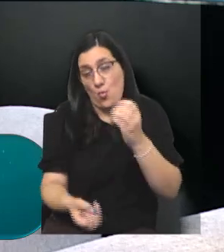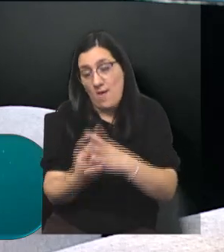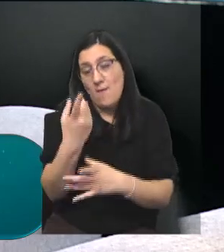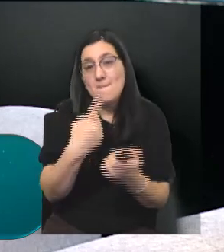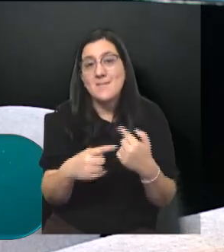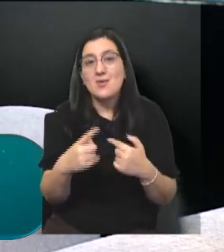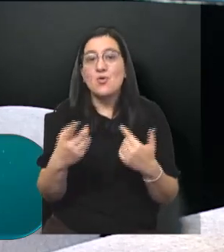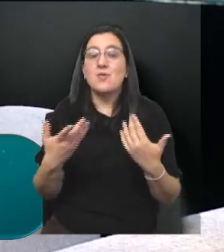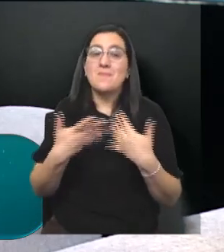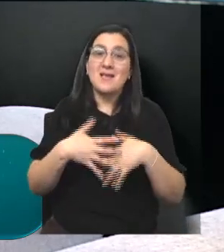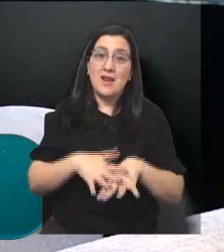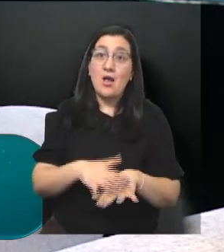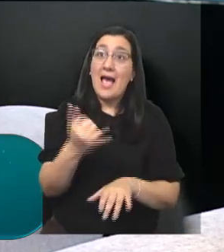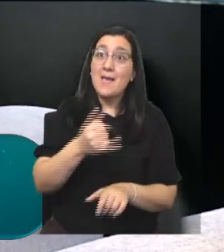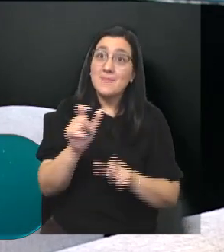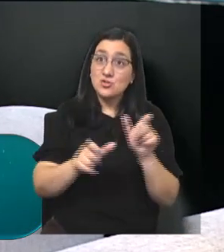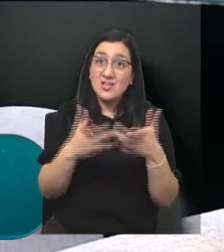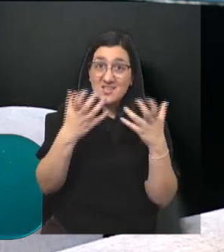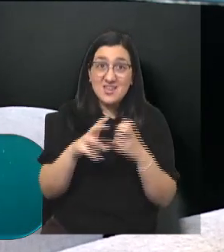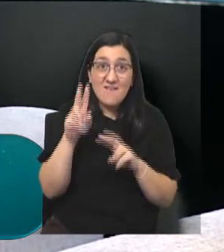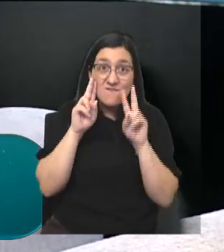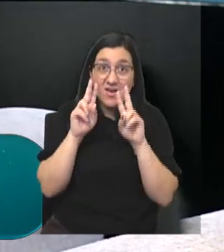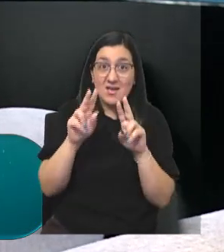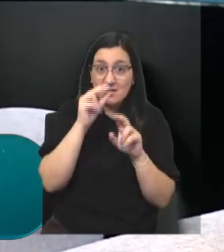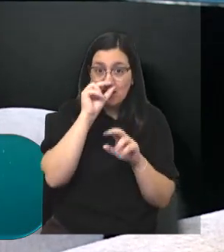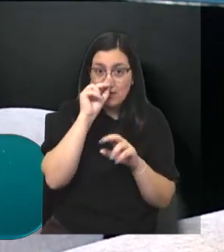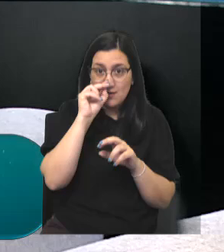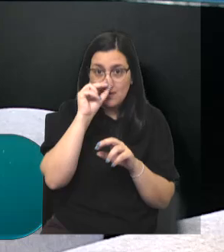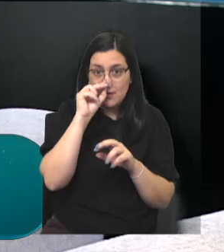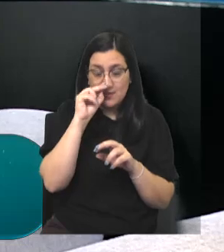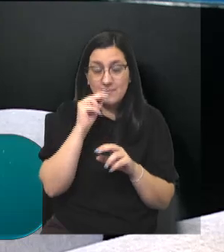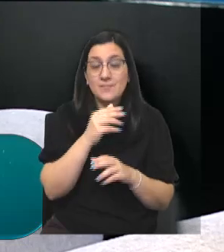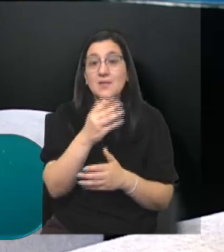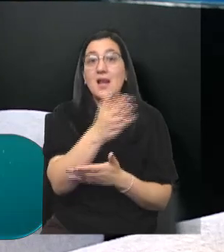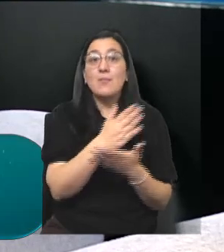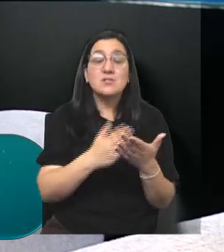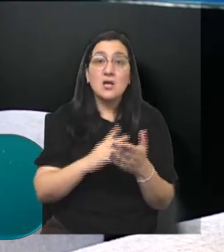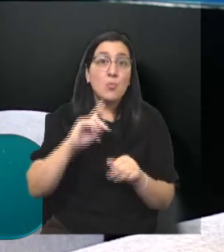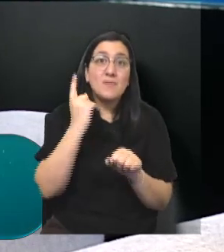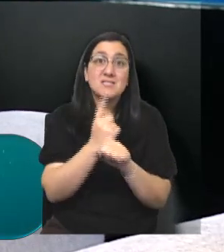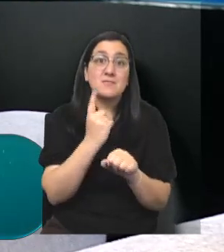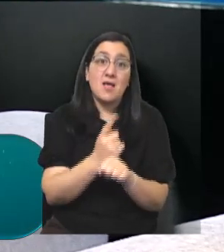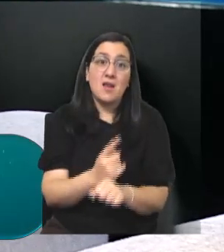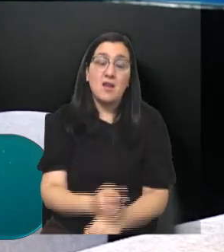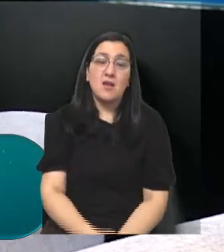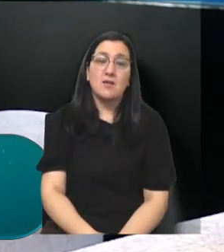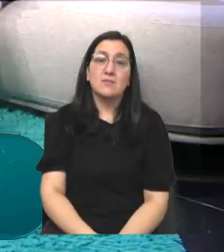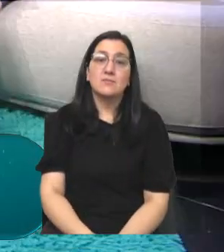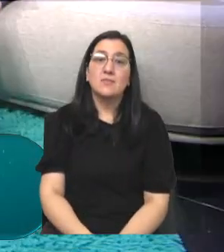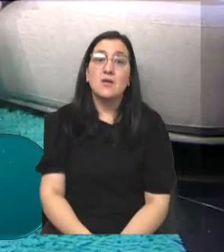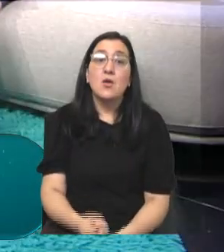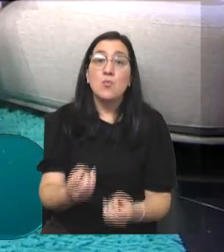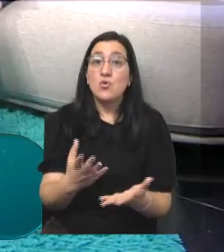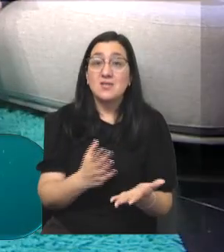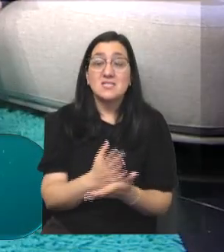esta cuestión de tenemos gente que quiere ir a ver, ¿no? Y no la poesía como un relleno, ¿no? Como, es interesante eso, ¿no? De sacarla de los espacios chicos